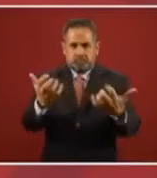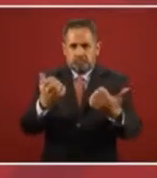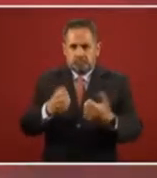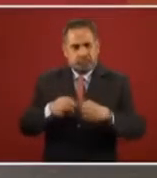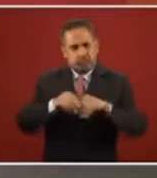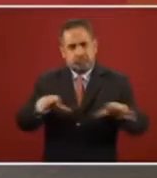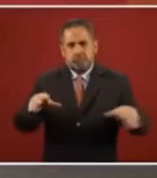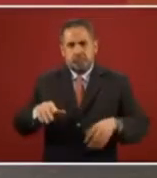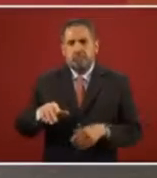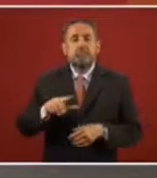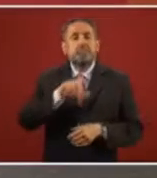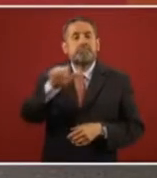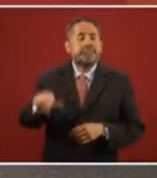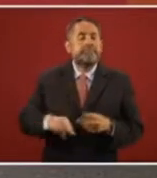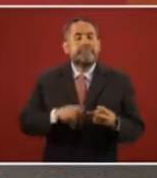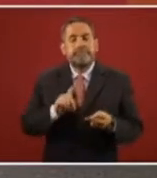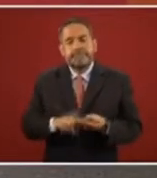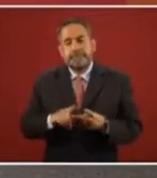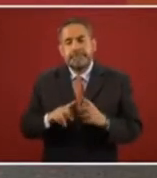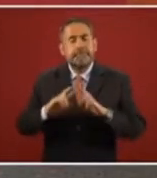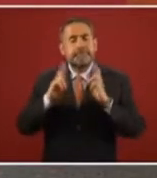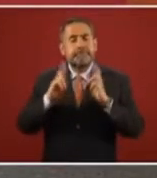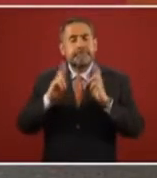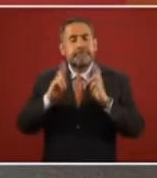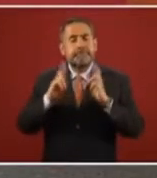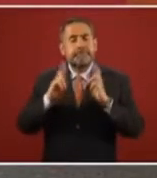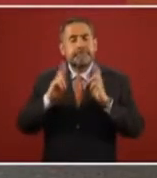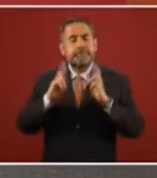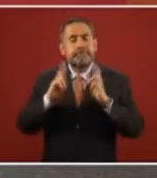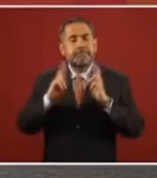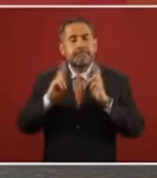vamos de una reunión